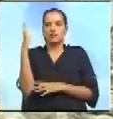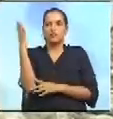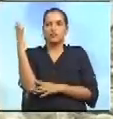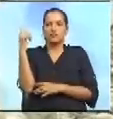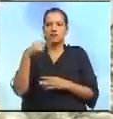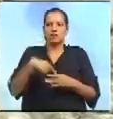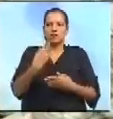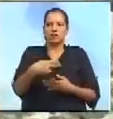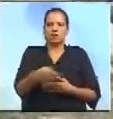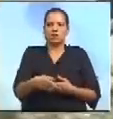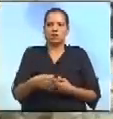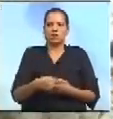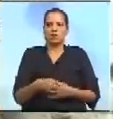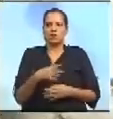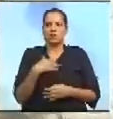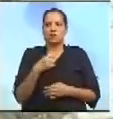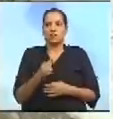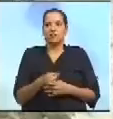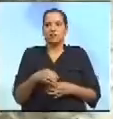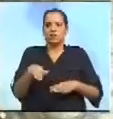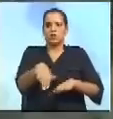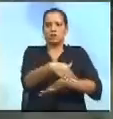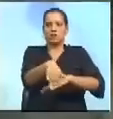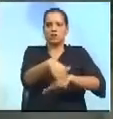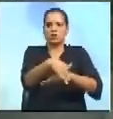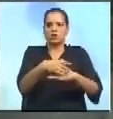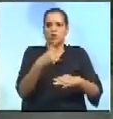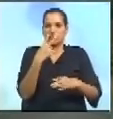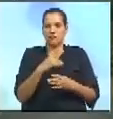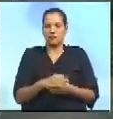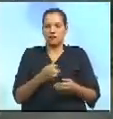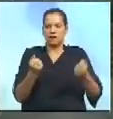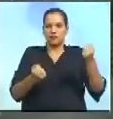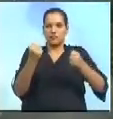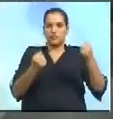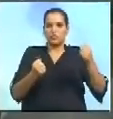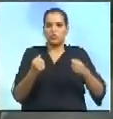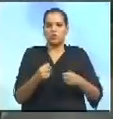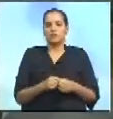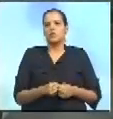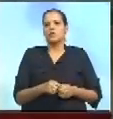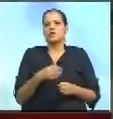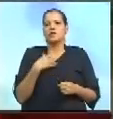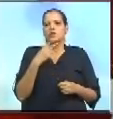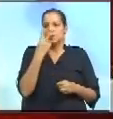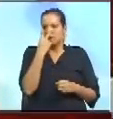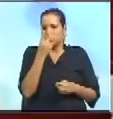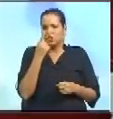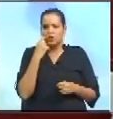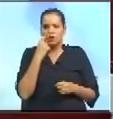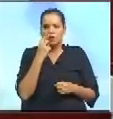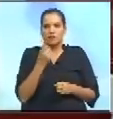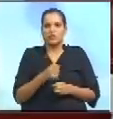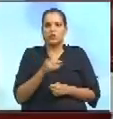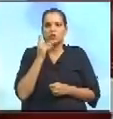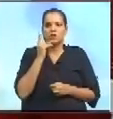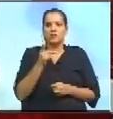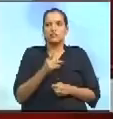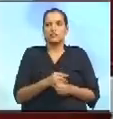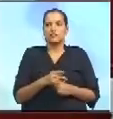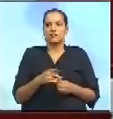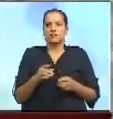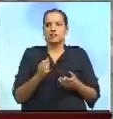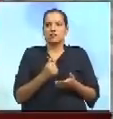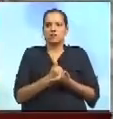sus raíces. El mismo que cayó en la vía afectando a este vehículo en sus partes exteriores. Testigos del hecho afirman que entre